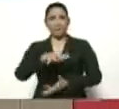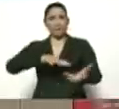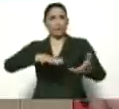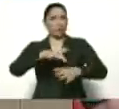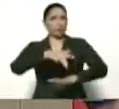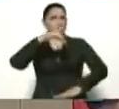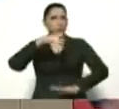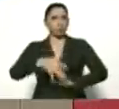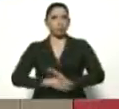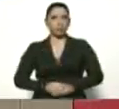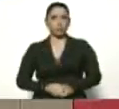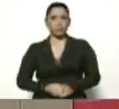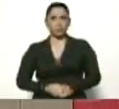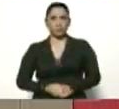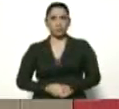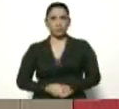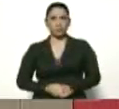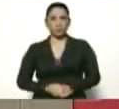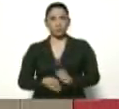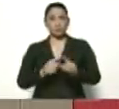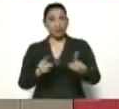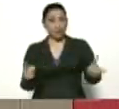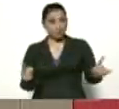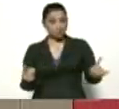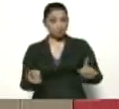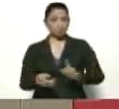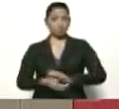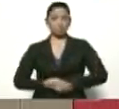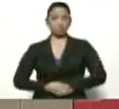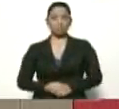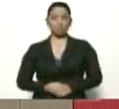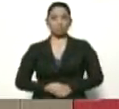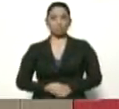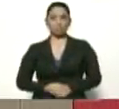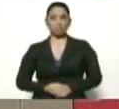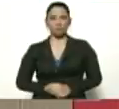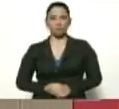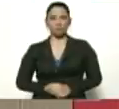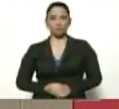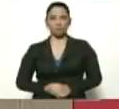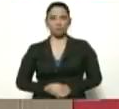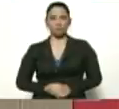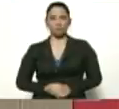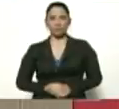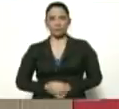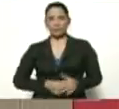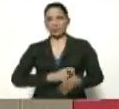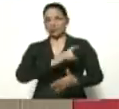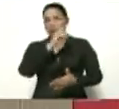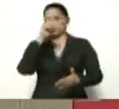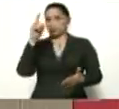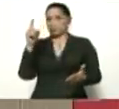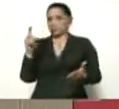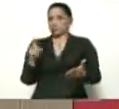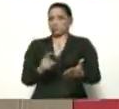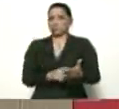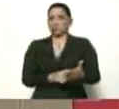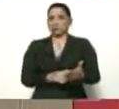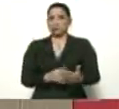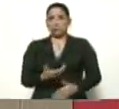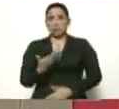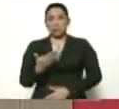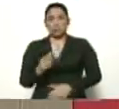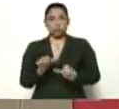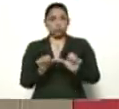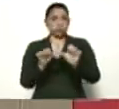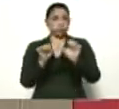criminales pero además es absolutamente imprescindible continuar